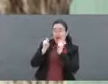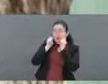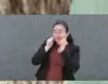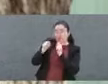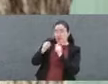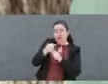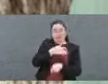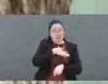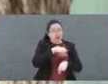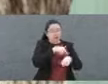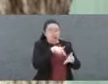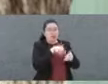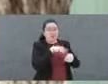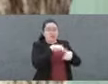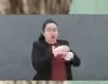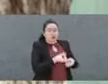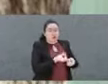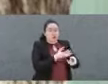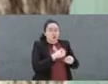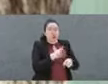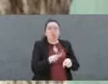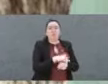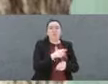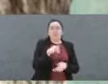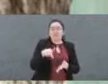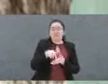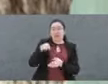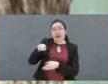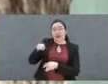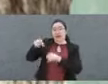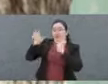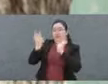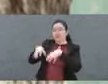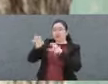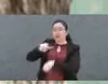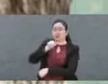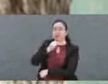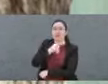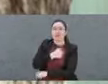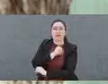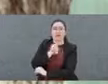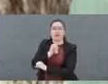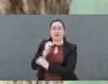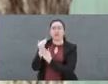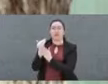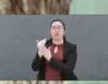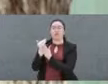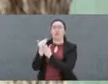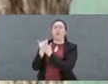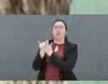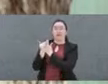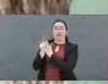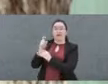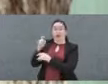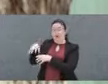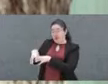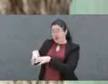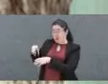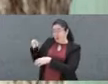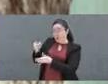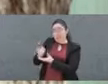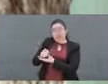del sistema Cutzamala, porque las presas de esa zona no ha llovido y han ido bajando y no se puede sacar tanta agua de esa